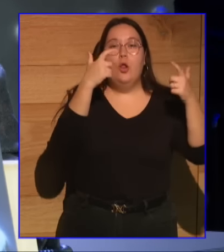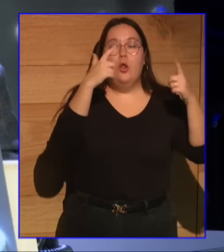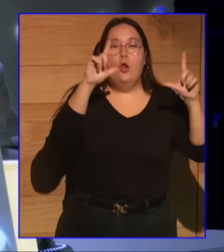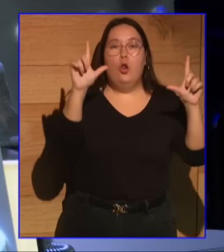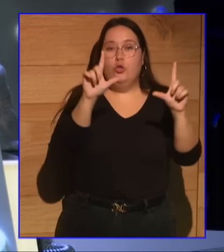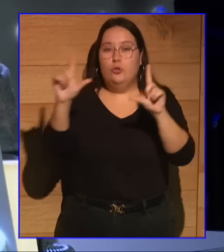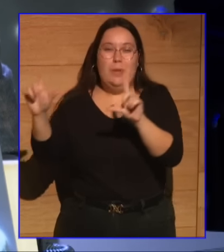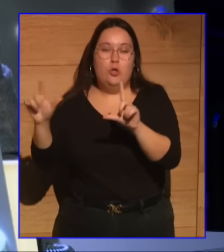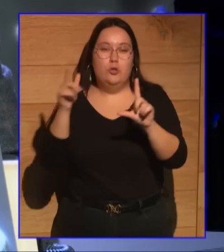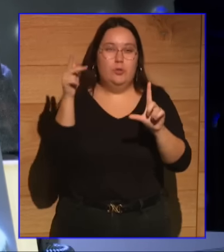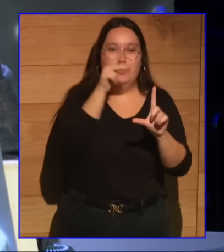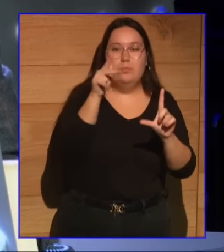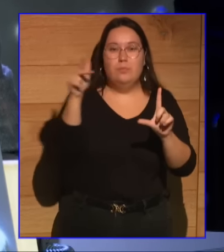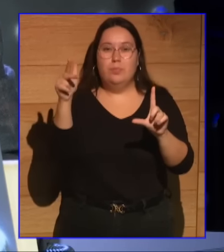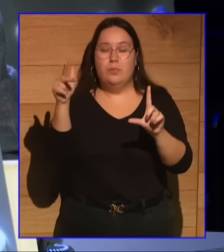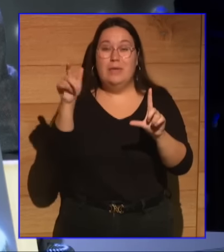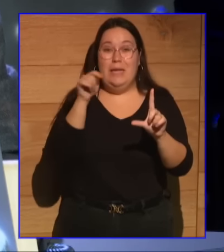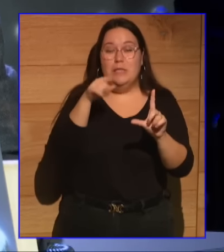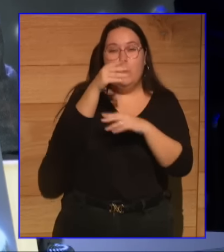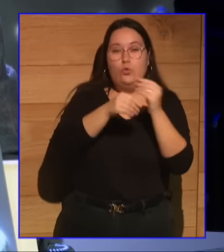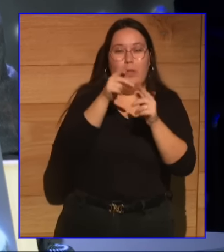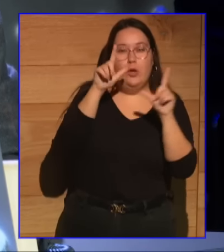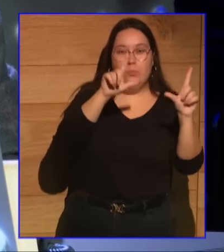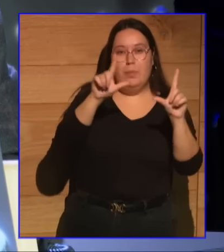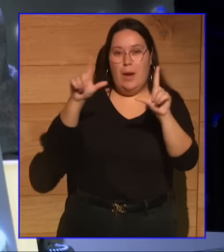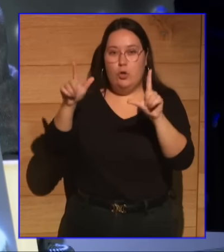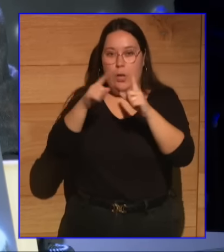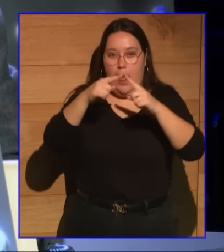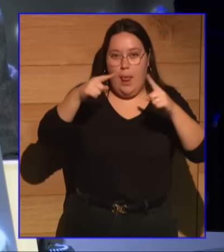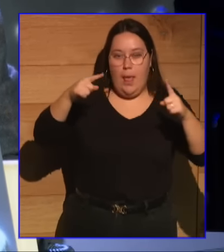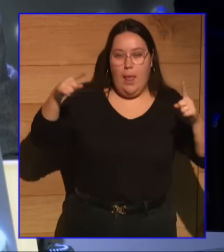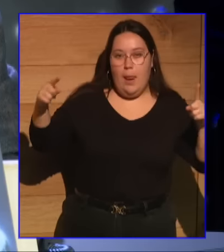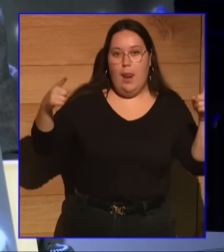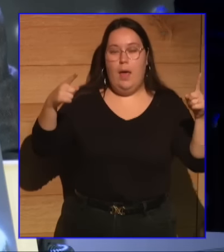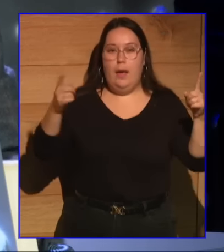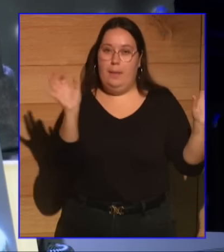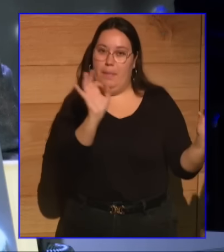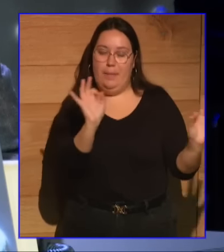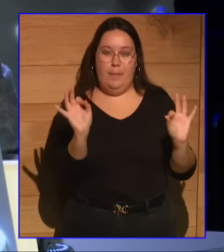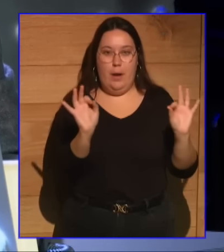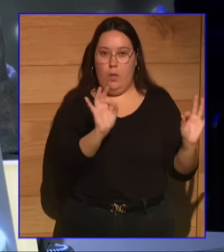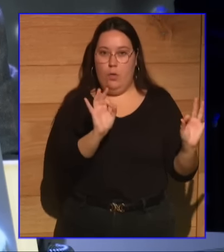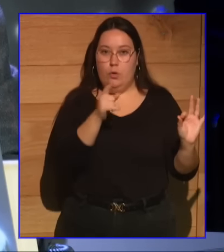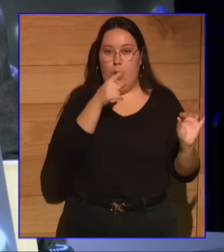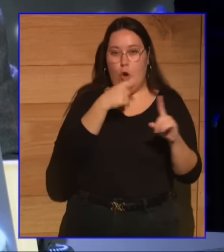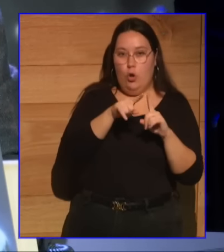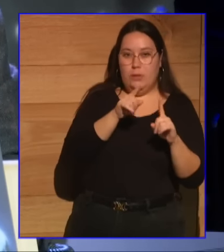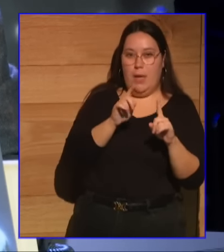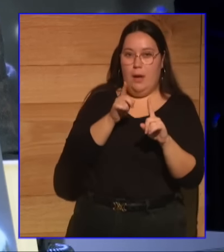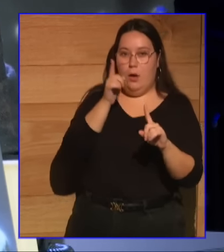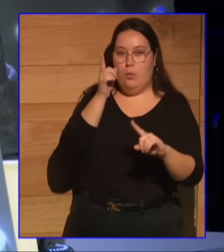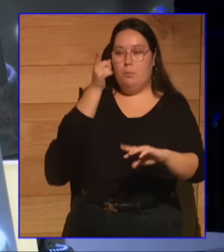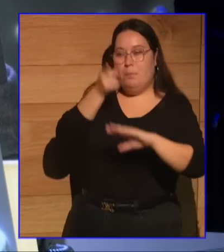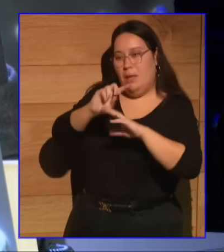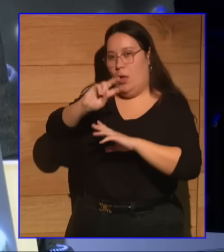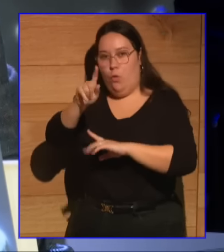de las películas en las que menos vemos ese uso de los planos largos, coreográficos, en los que una cosa dirige a la otra, aún